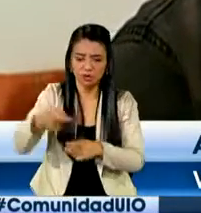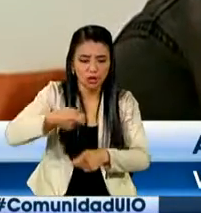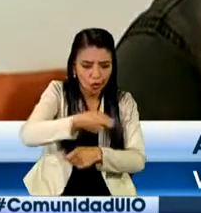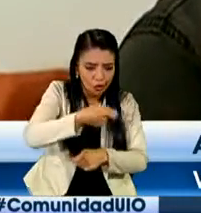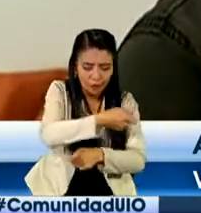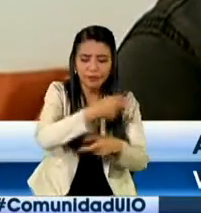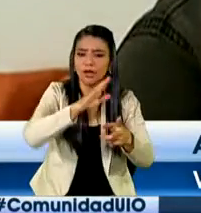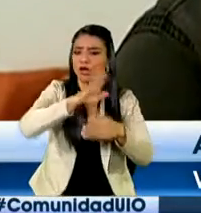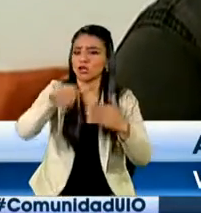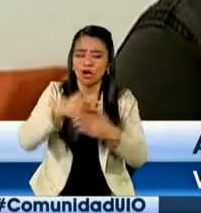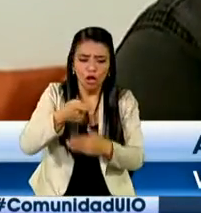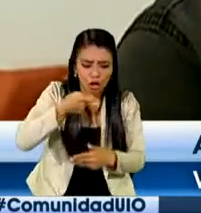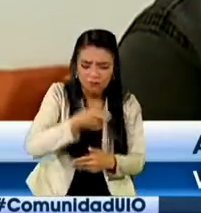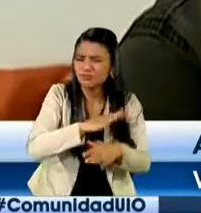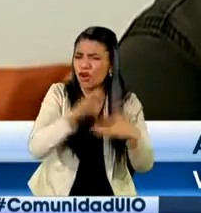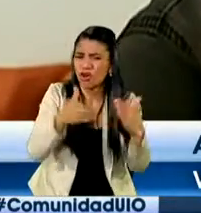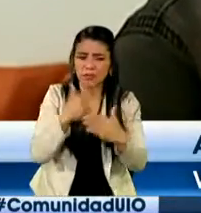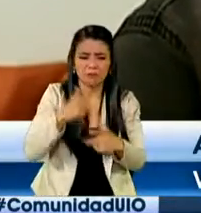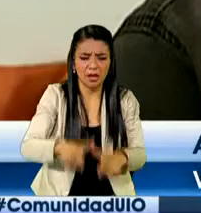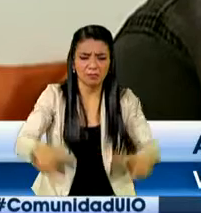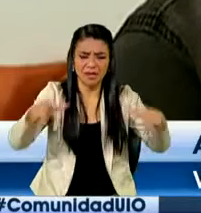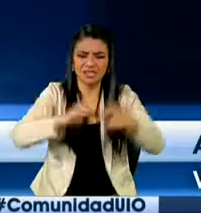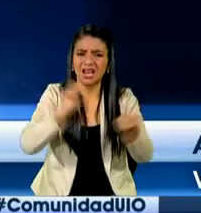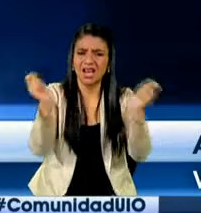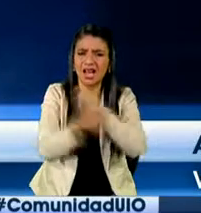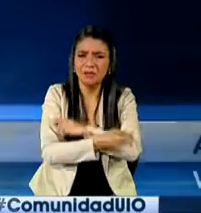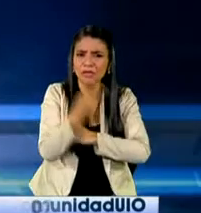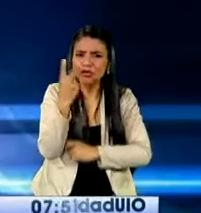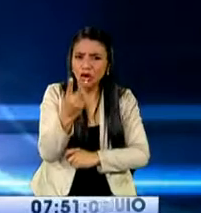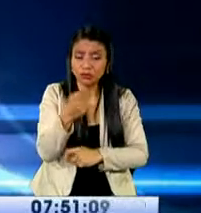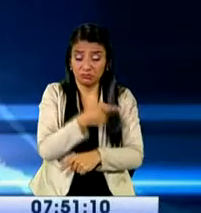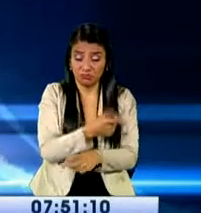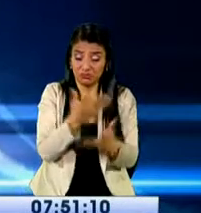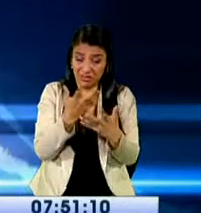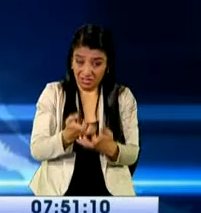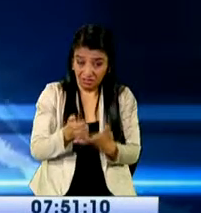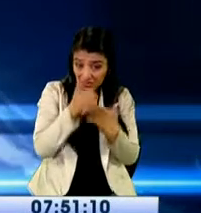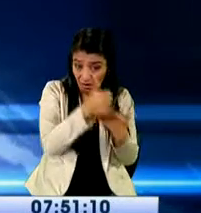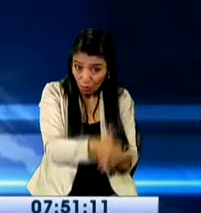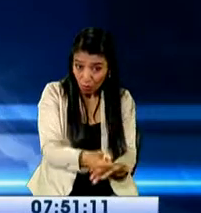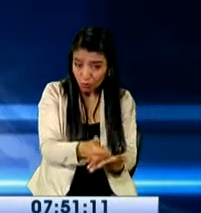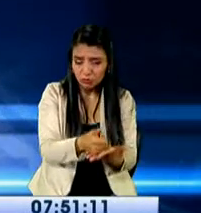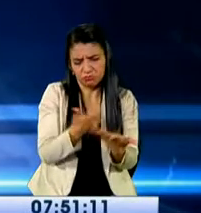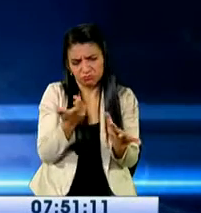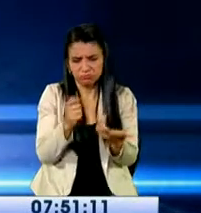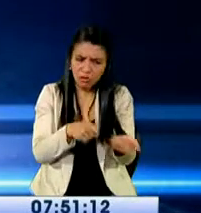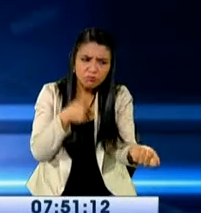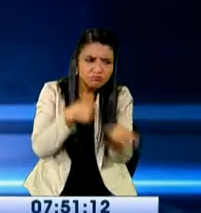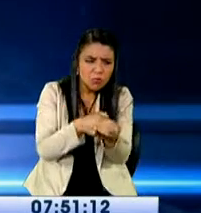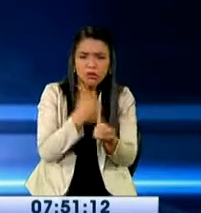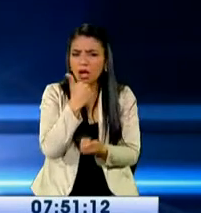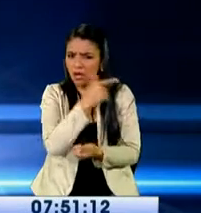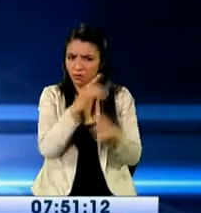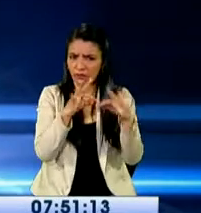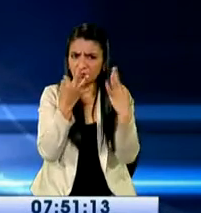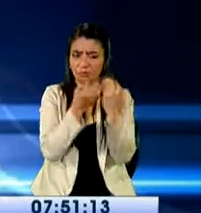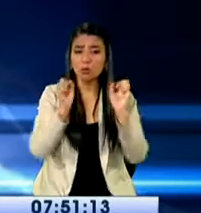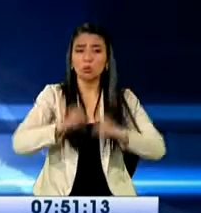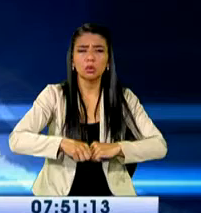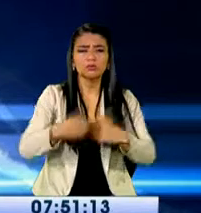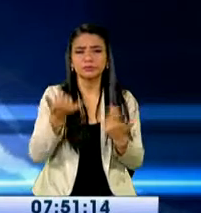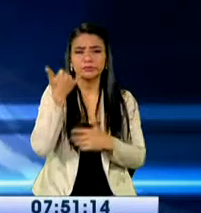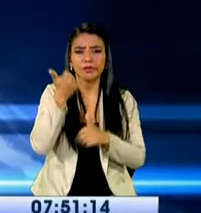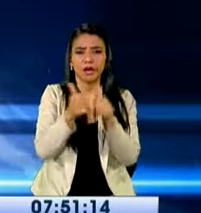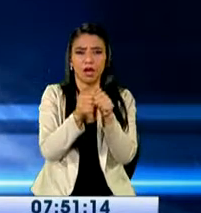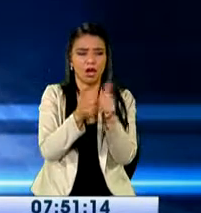entre ellas dos para cambiarle de pañal. Si desea ser parte de este caso y contribuir con esta familia, puede comunicarse